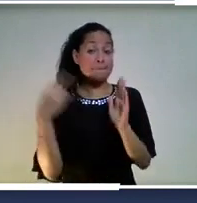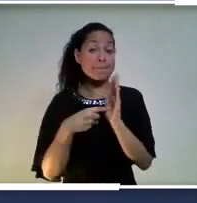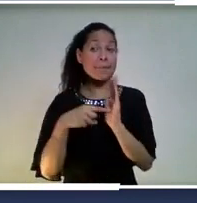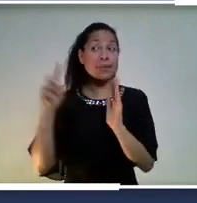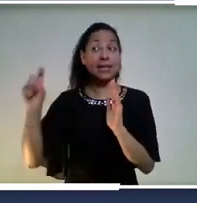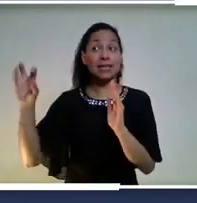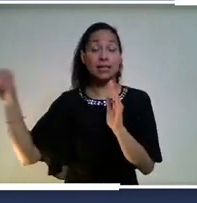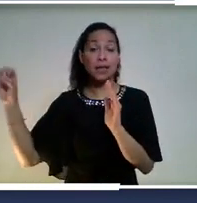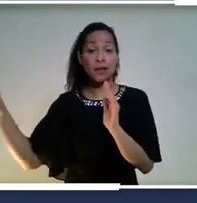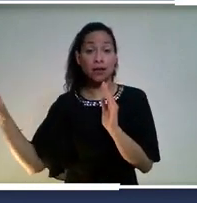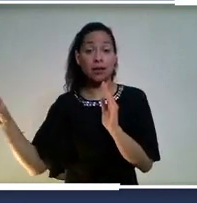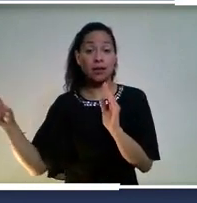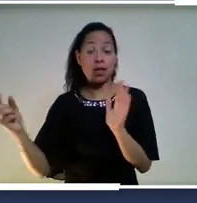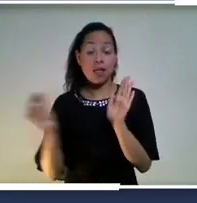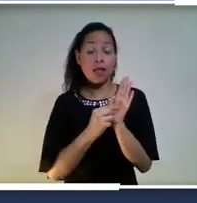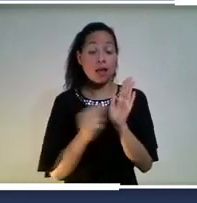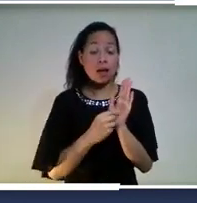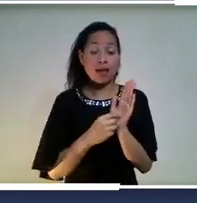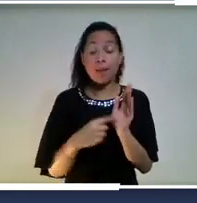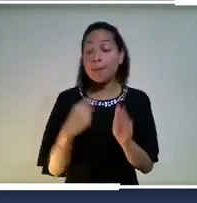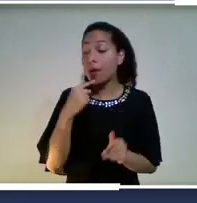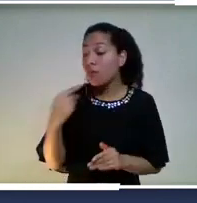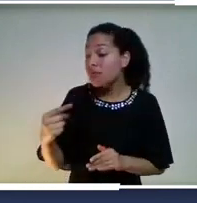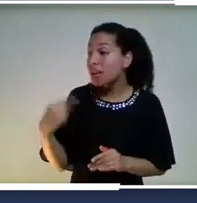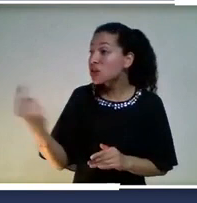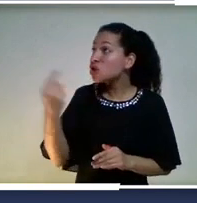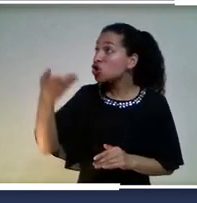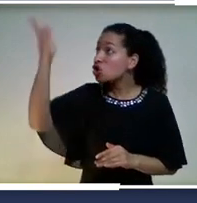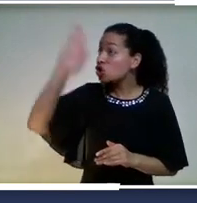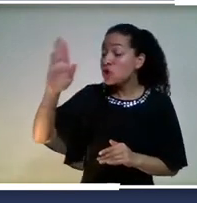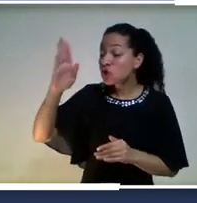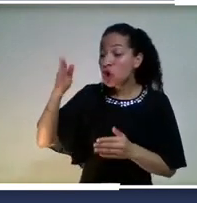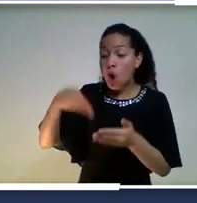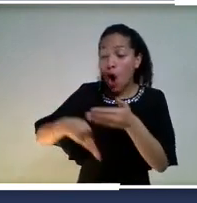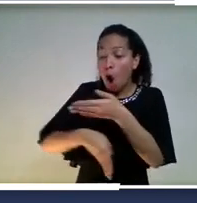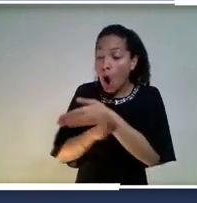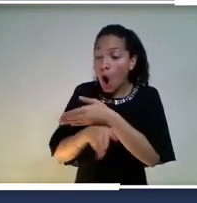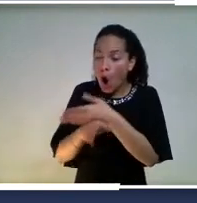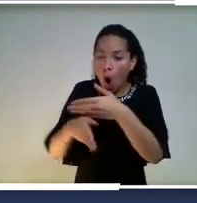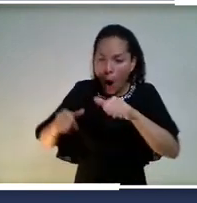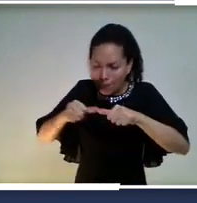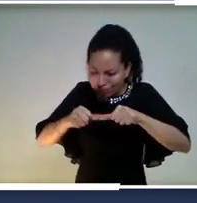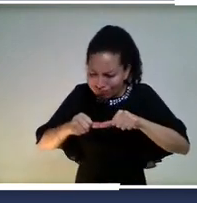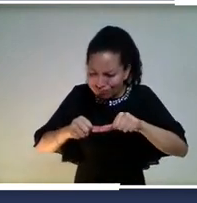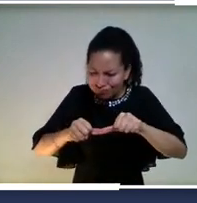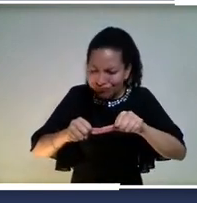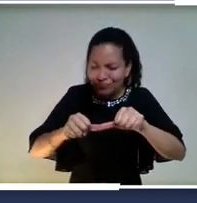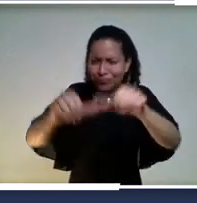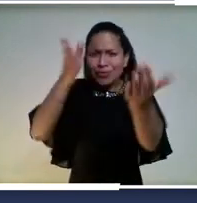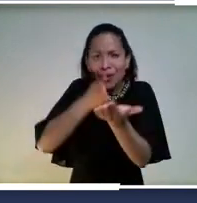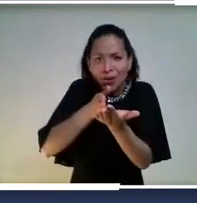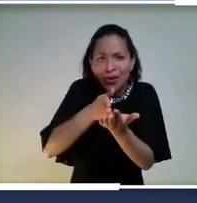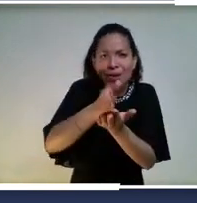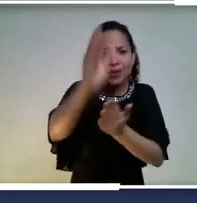solo dios es inmortal nosotros perdimos la inmortalidad del jardín de beben por las mentiras justamente esta mentira del